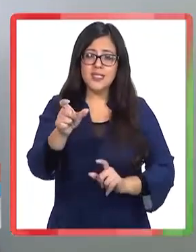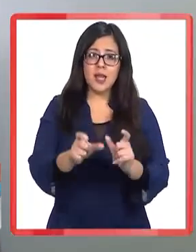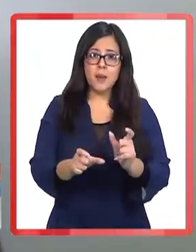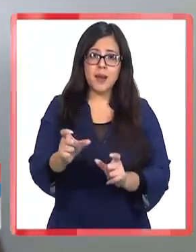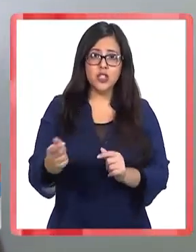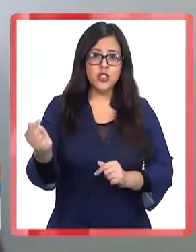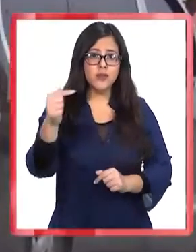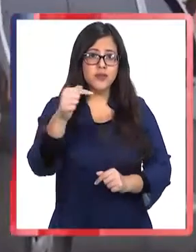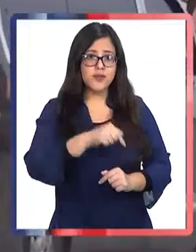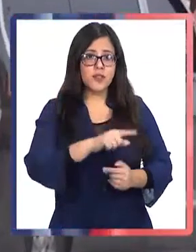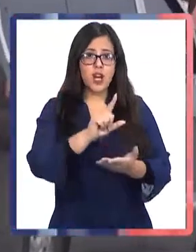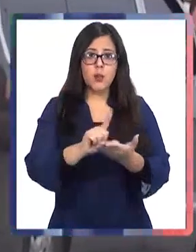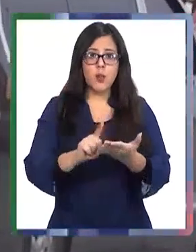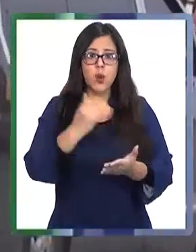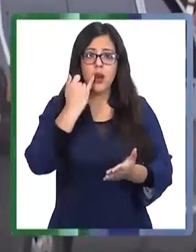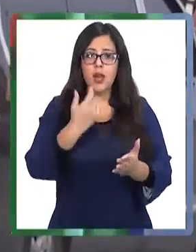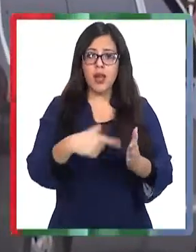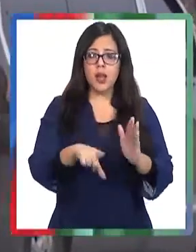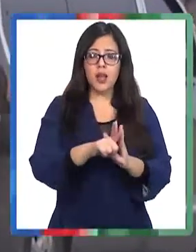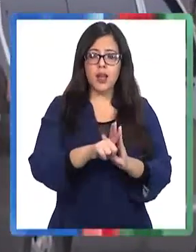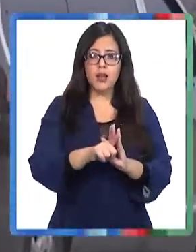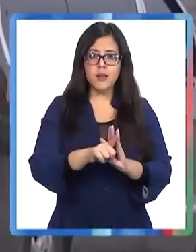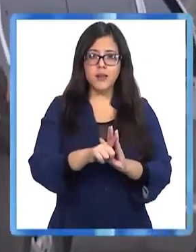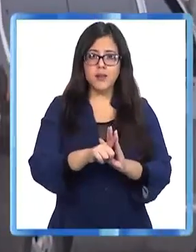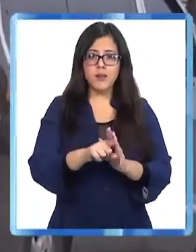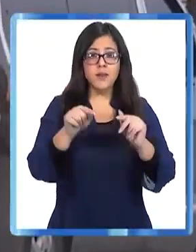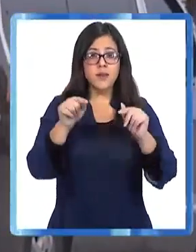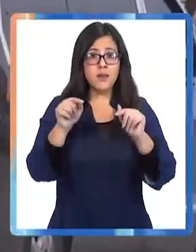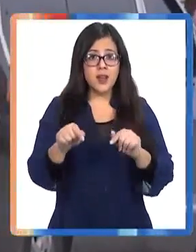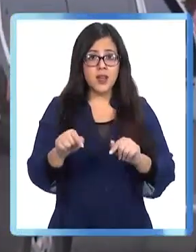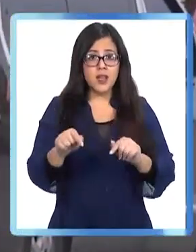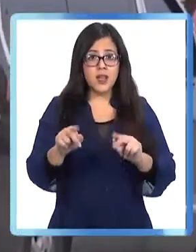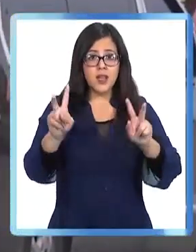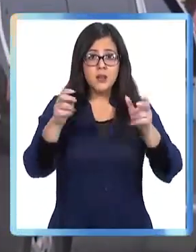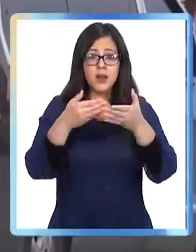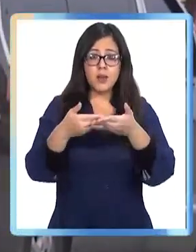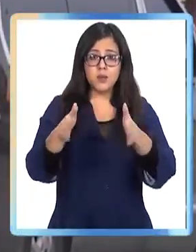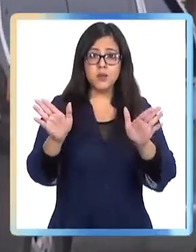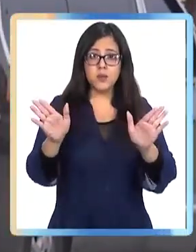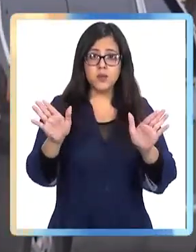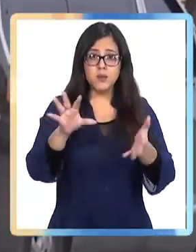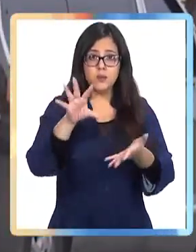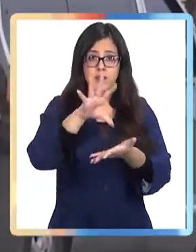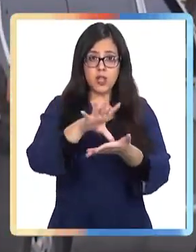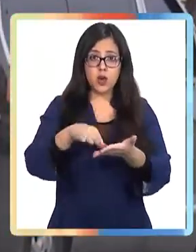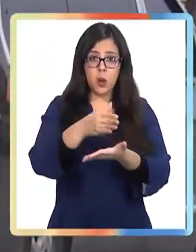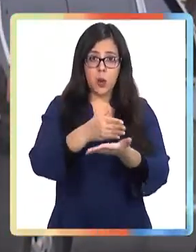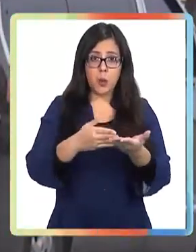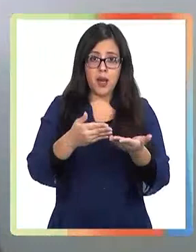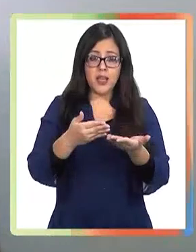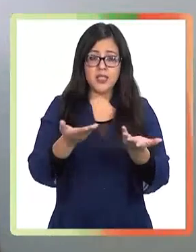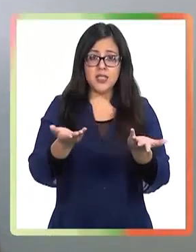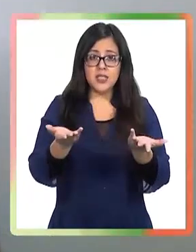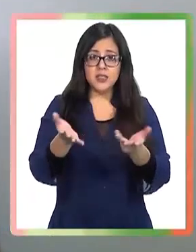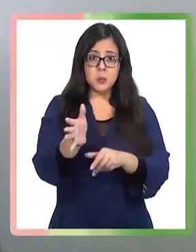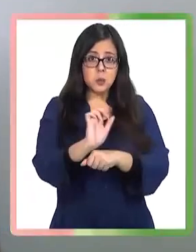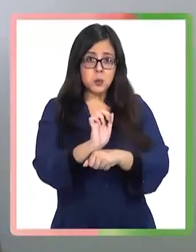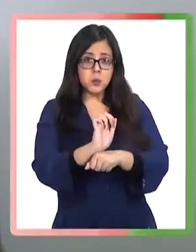personas por pasos no habilitados. Flujo que con la apertura del complejo fronterizo,